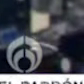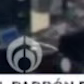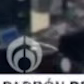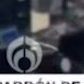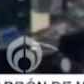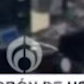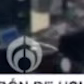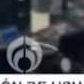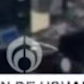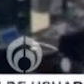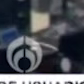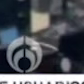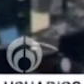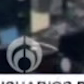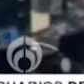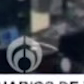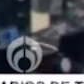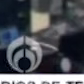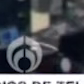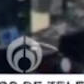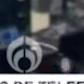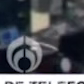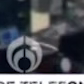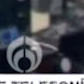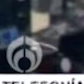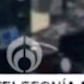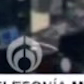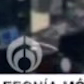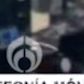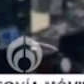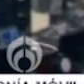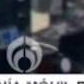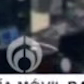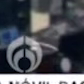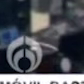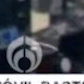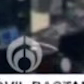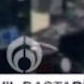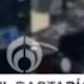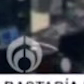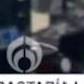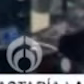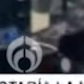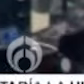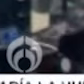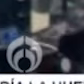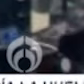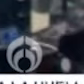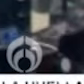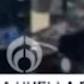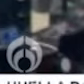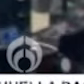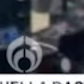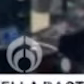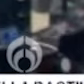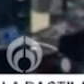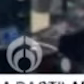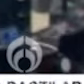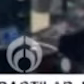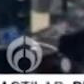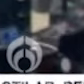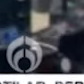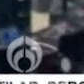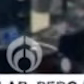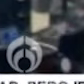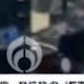contexto, nadie está opinando. Se está opinando solamente sobre un artículo transitorio que fue a la ley